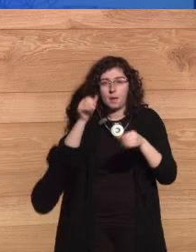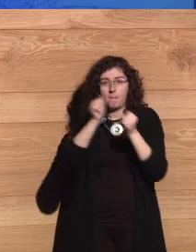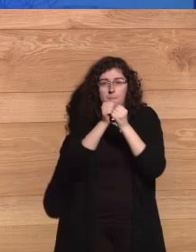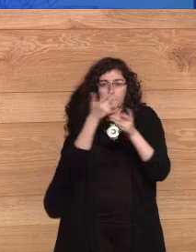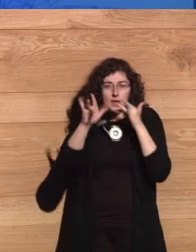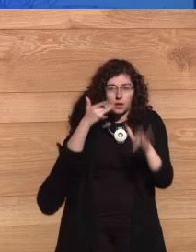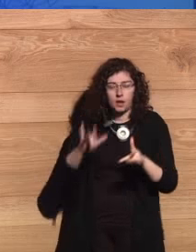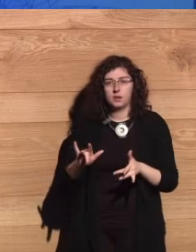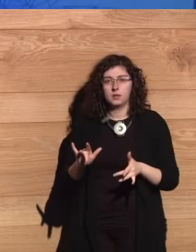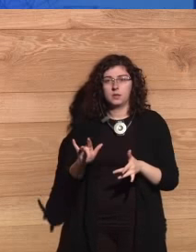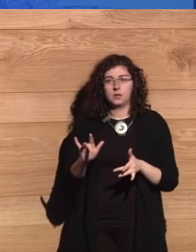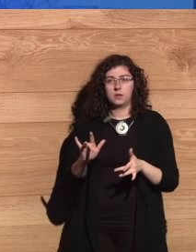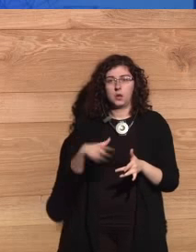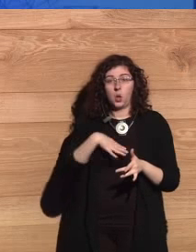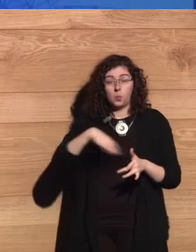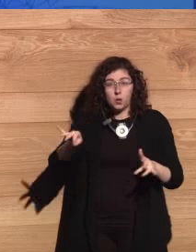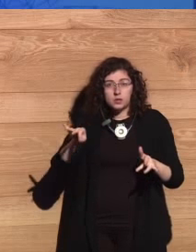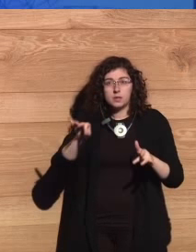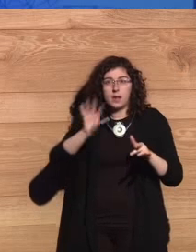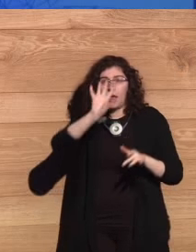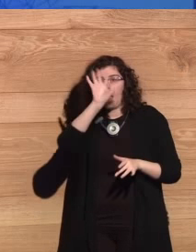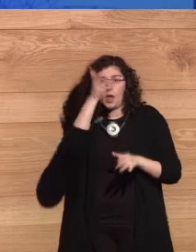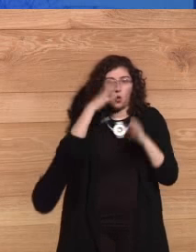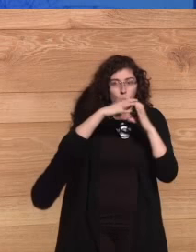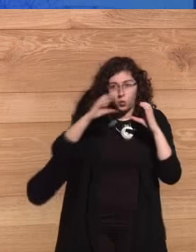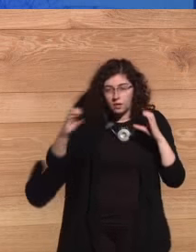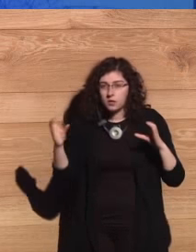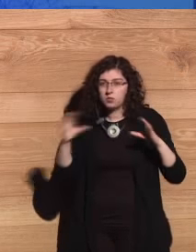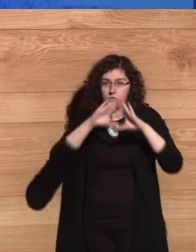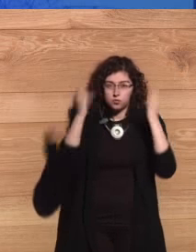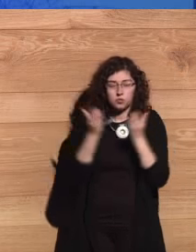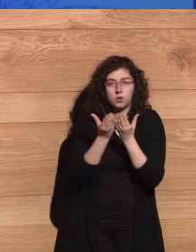hace posible el universo de lo inmaterial.